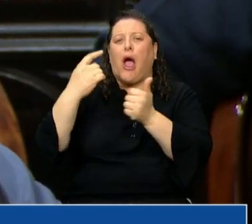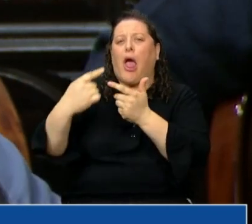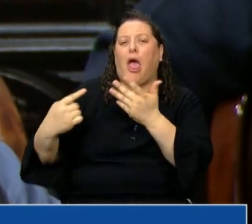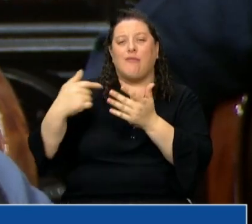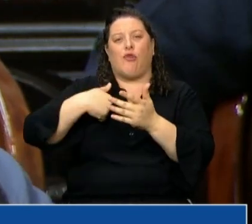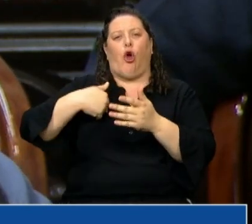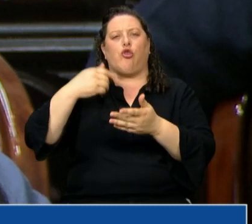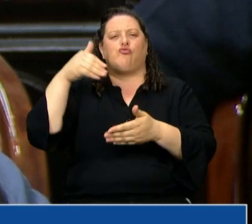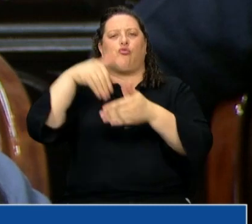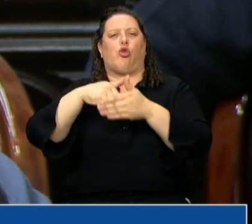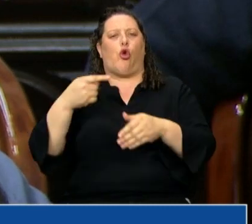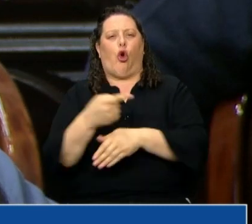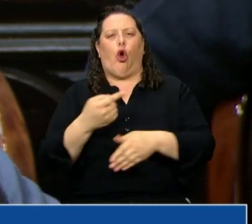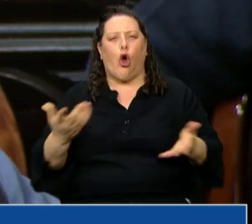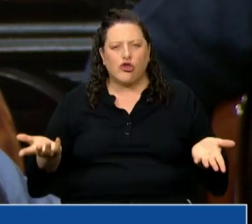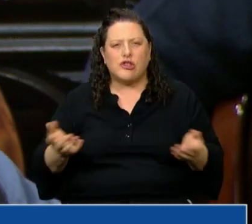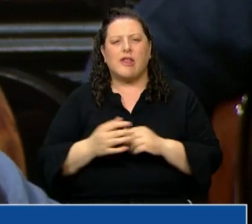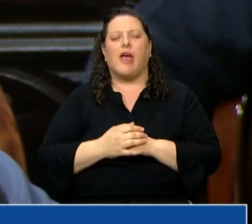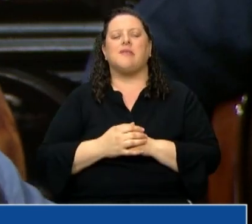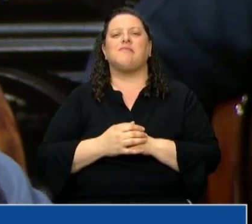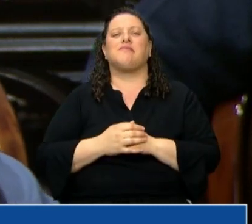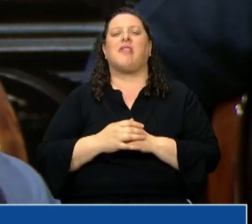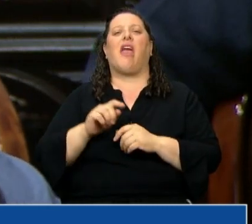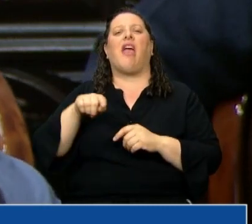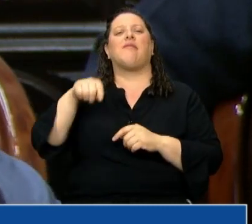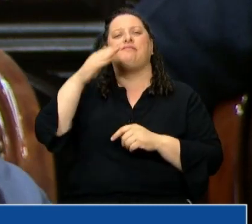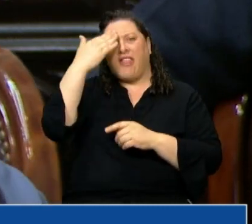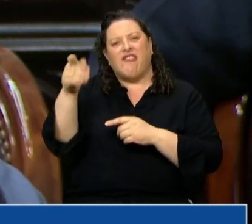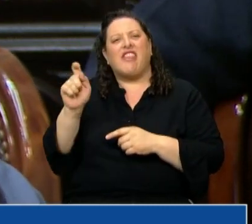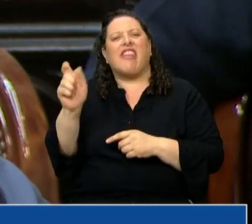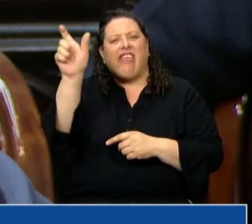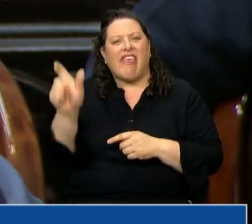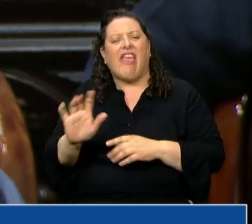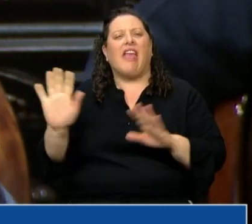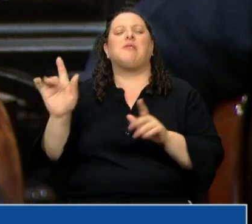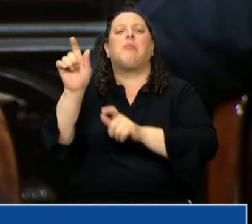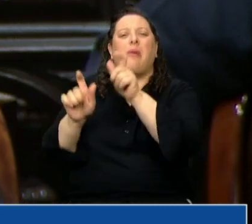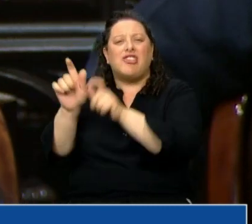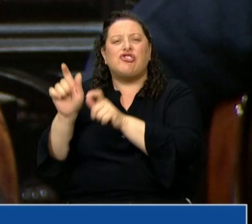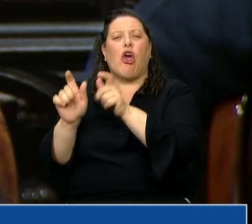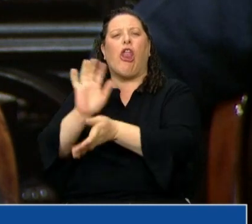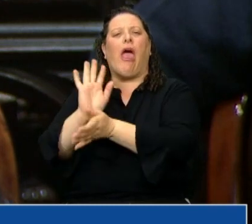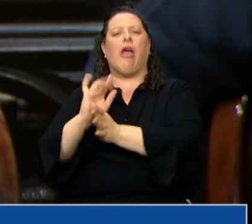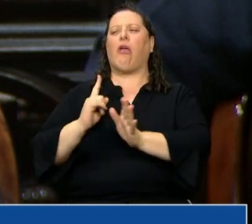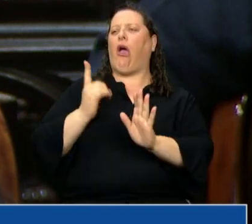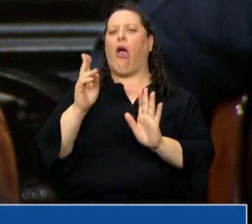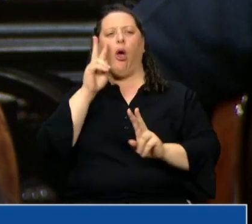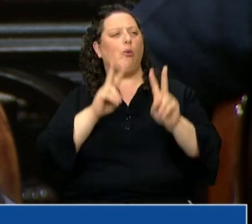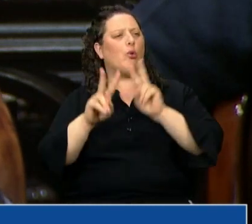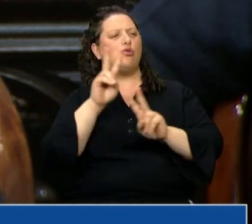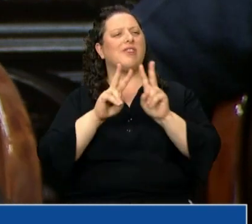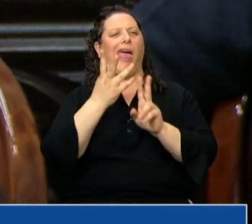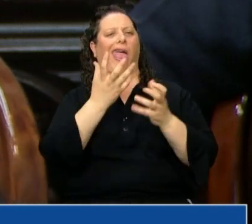ellos. Del otro lado están los que con su diatriba insolente y a veces soez buscan un egoísta